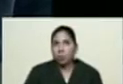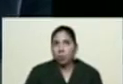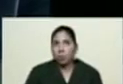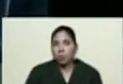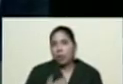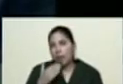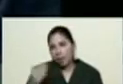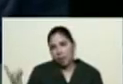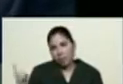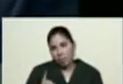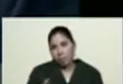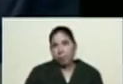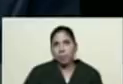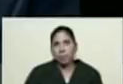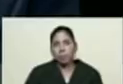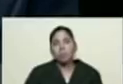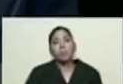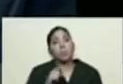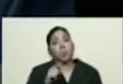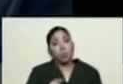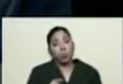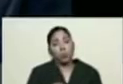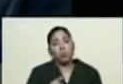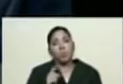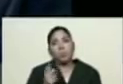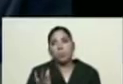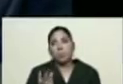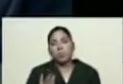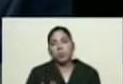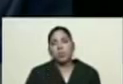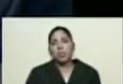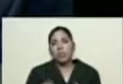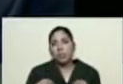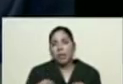Le dijo: tú serías, tendrías que asumir el liderazgo de